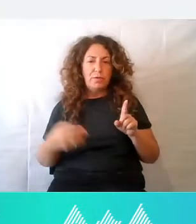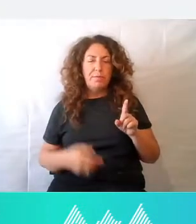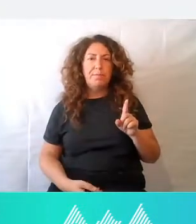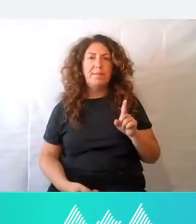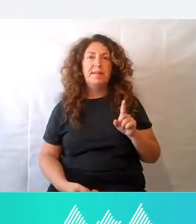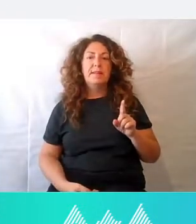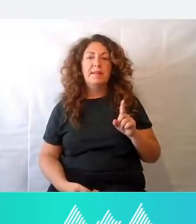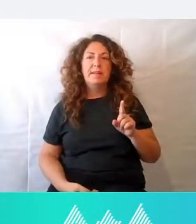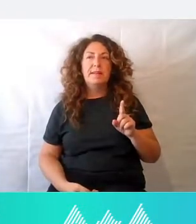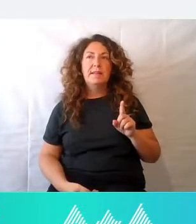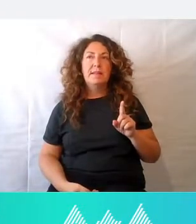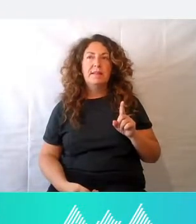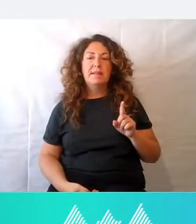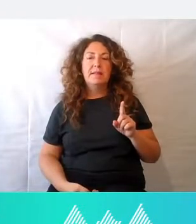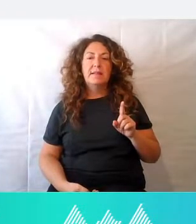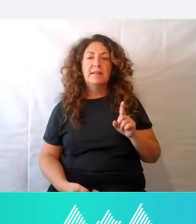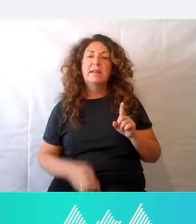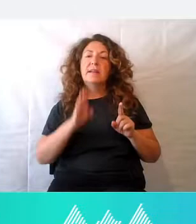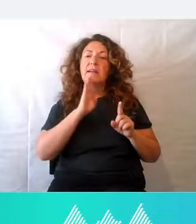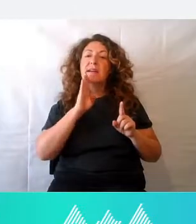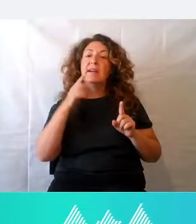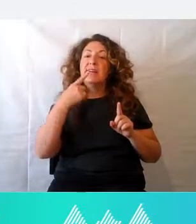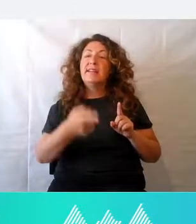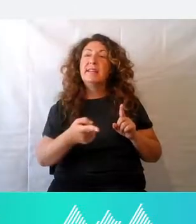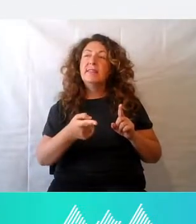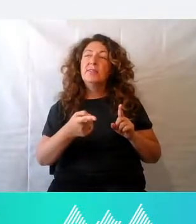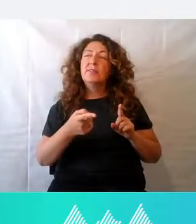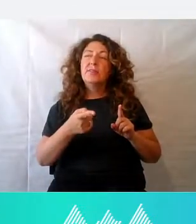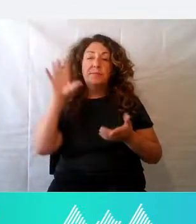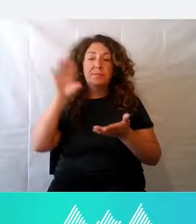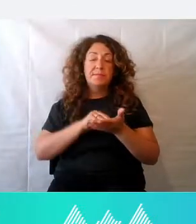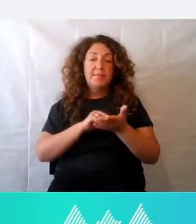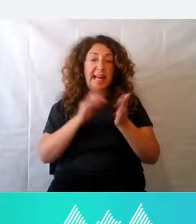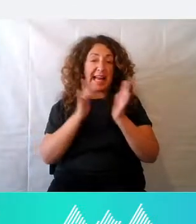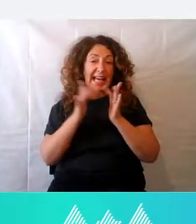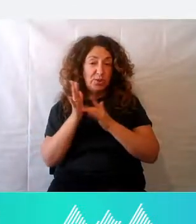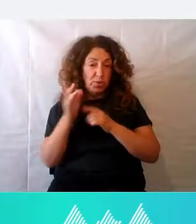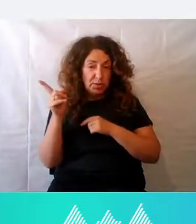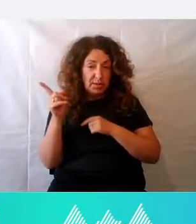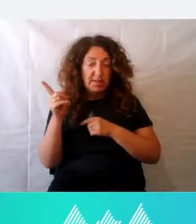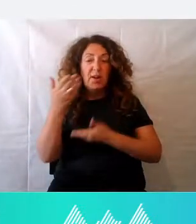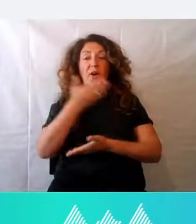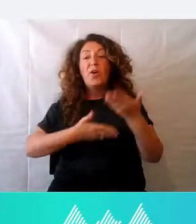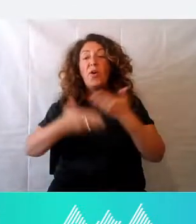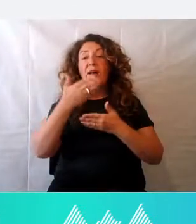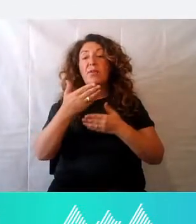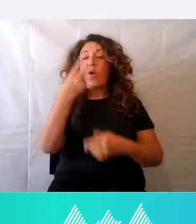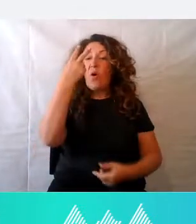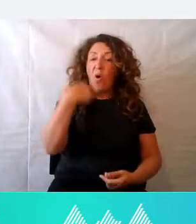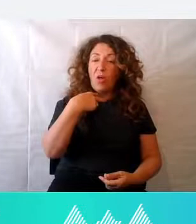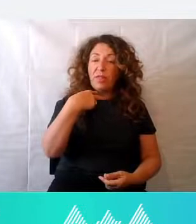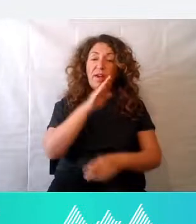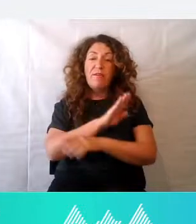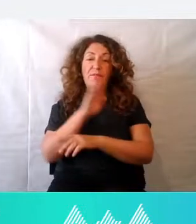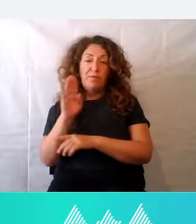permitís retomando un poco lo que comentaba jesús de la colaboración que tenemos con 5 fundación once efectivamente del siglo pasado